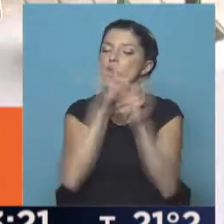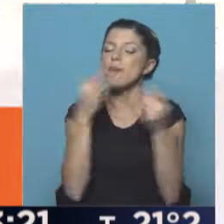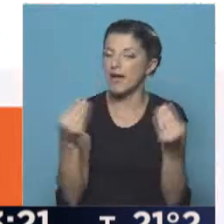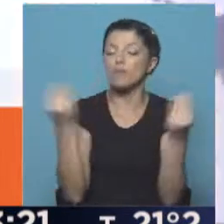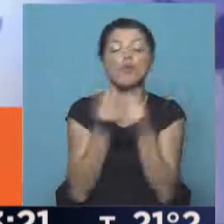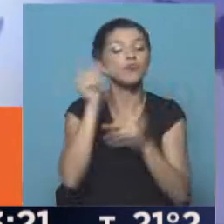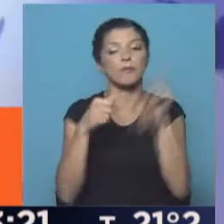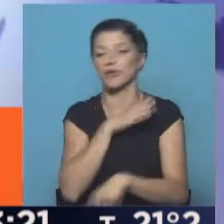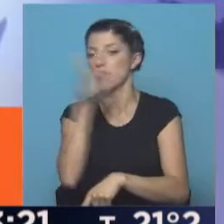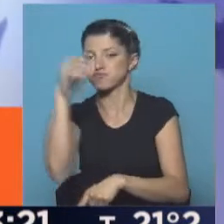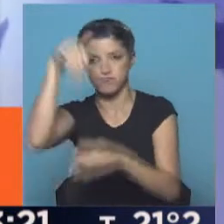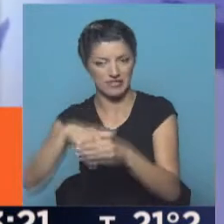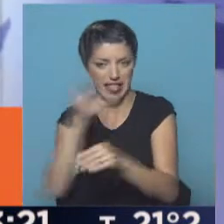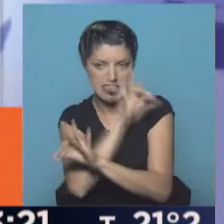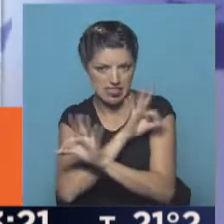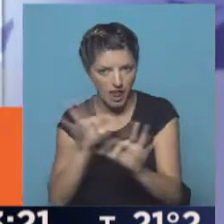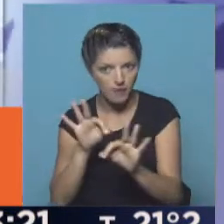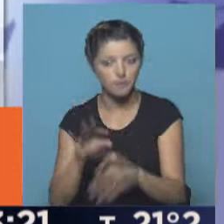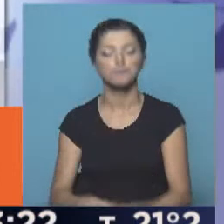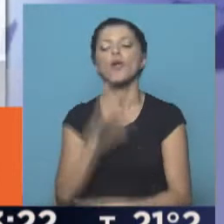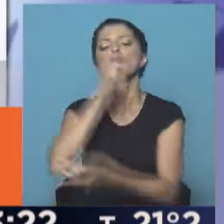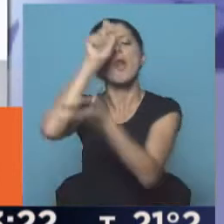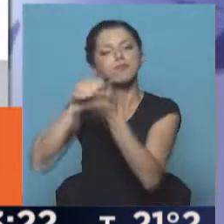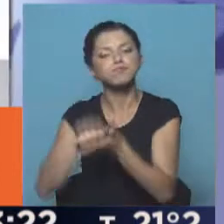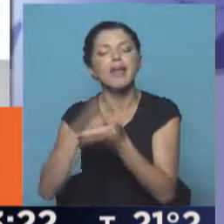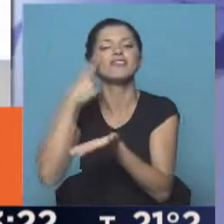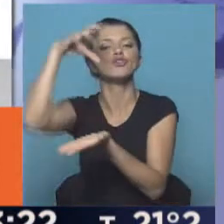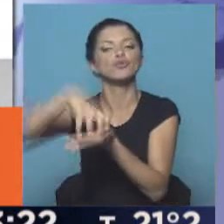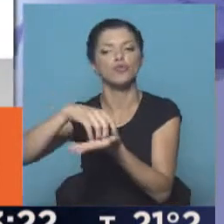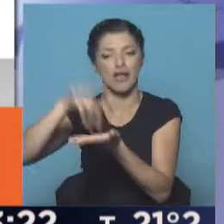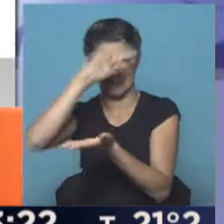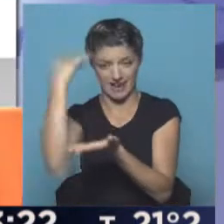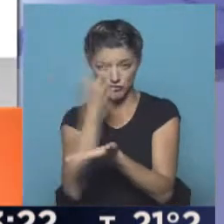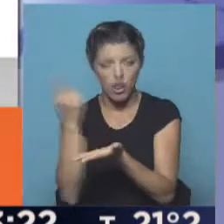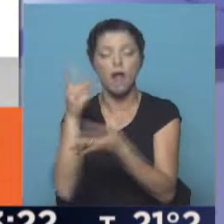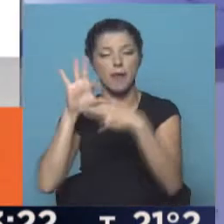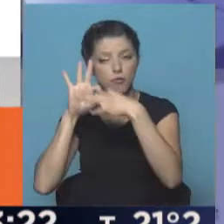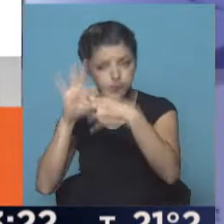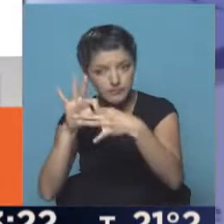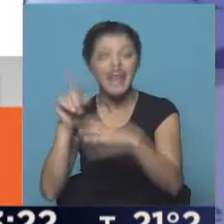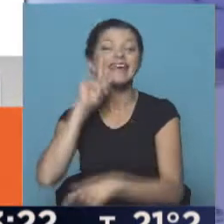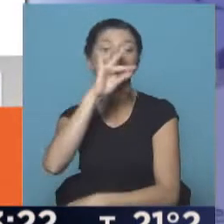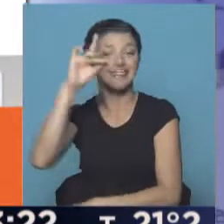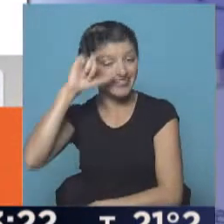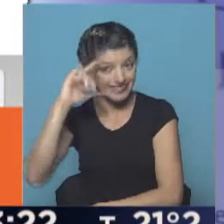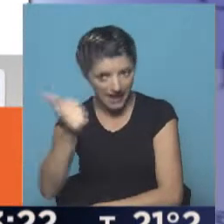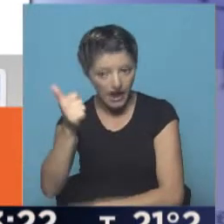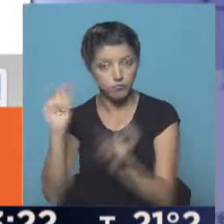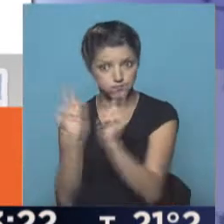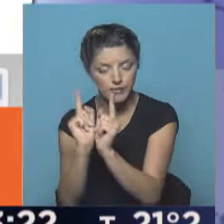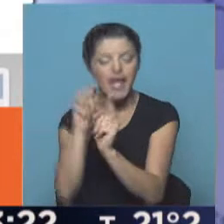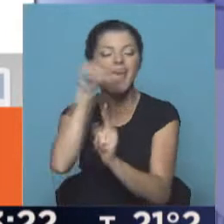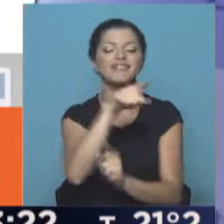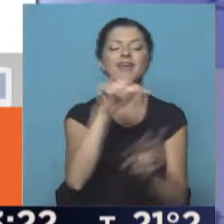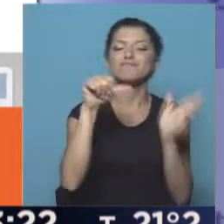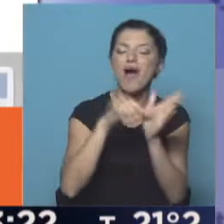chilena. Según un sondeo del Instituto Internacional para la Democracia y Asistencia Electoral, IDEA, el país es uno de los que